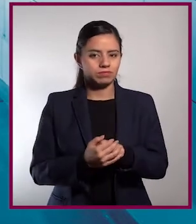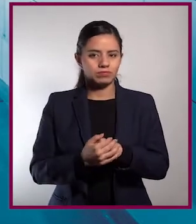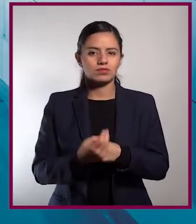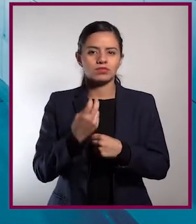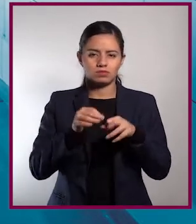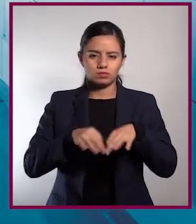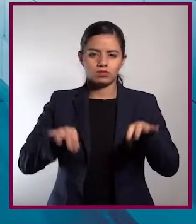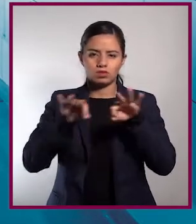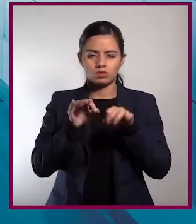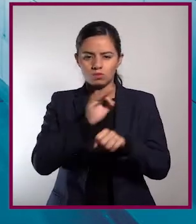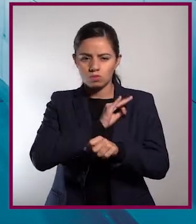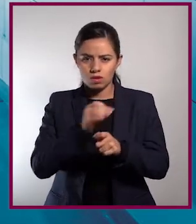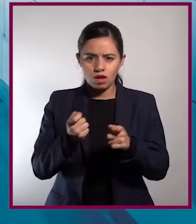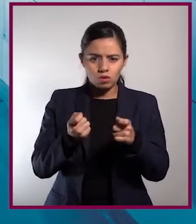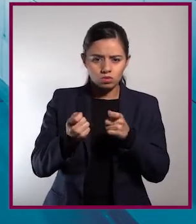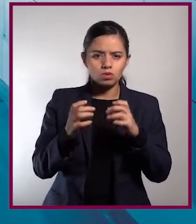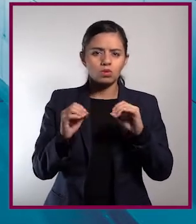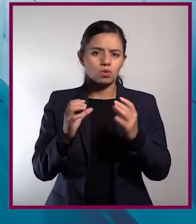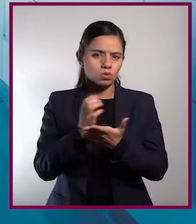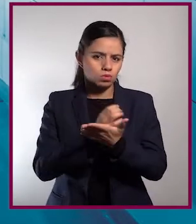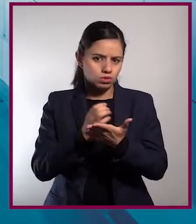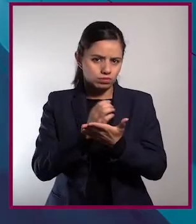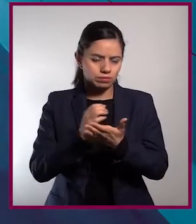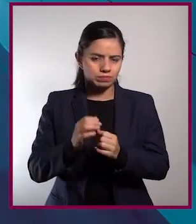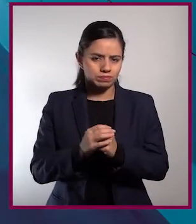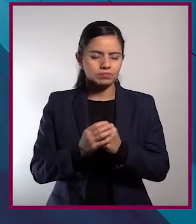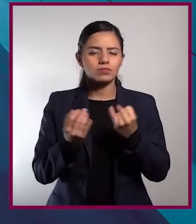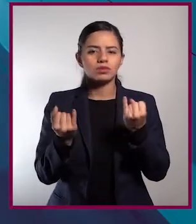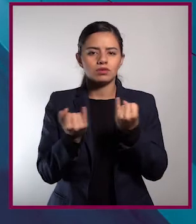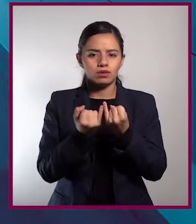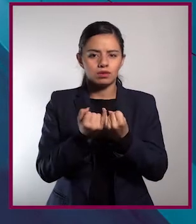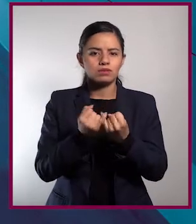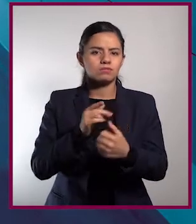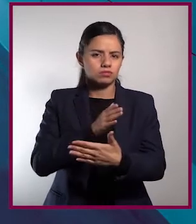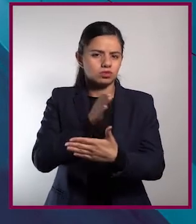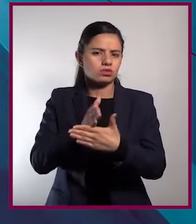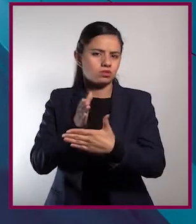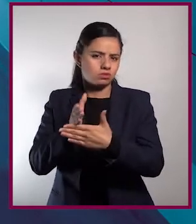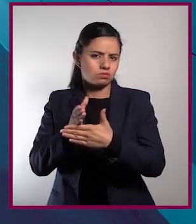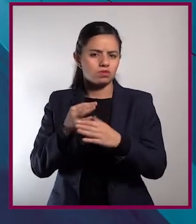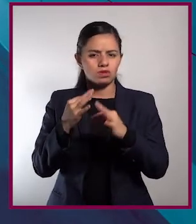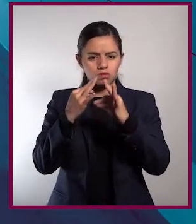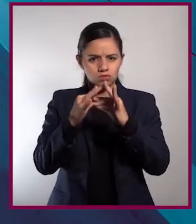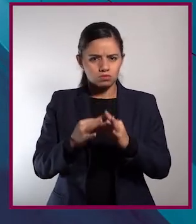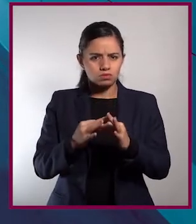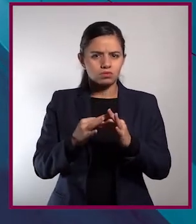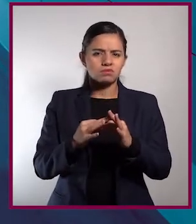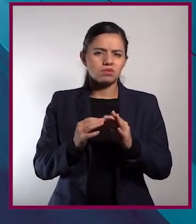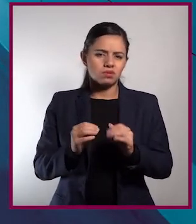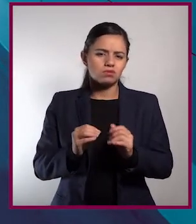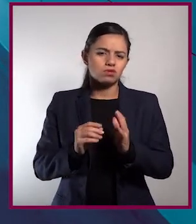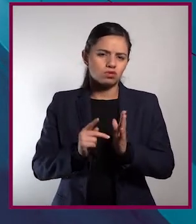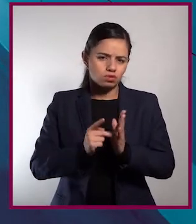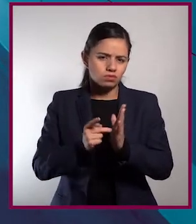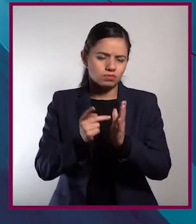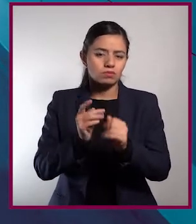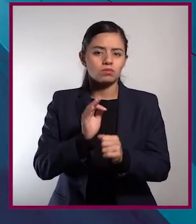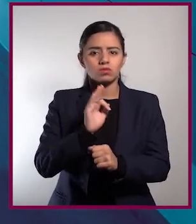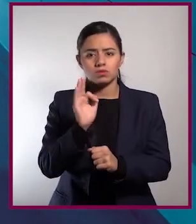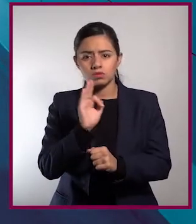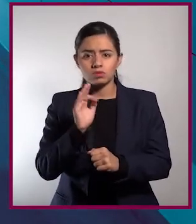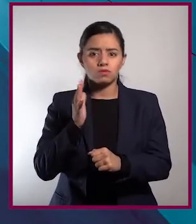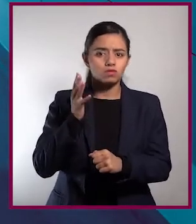Esto es fundamental para controlarlas o curarlas. Además, las consultas periódicas ayudan a prevenir otras afecciones que